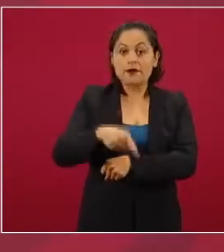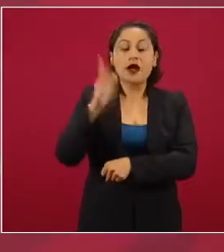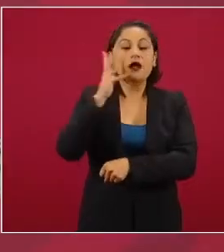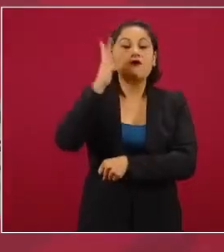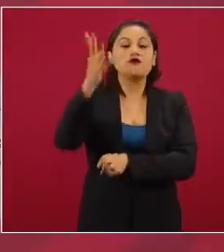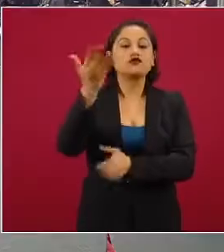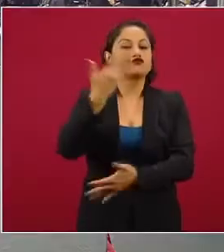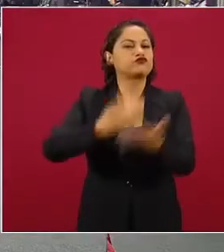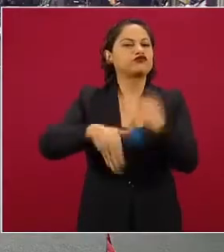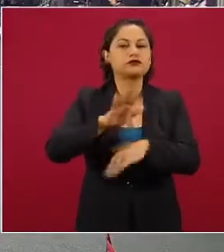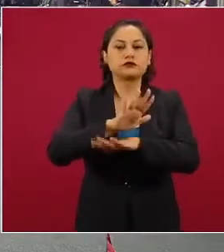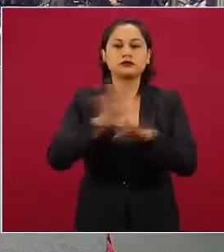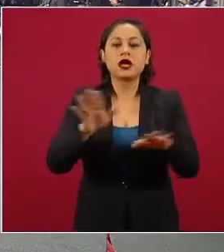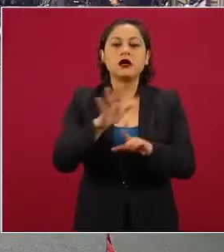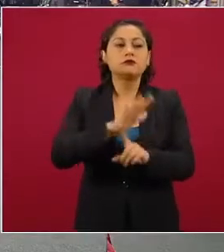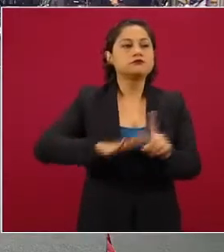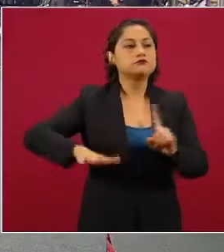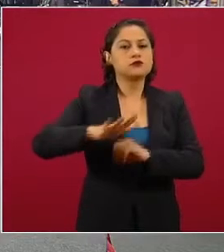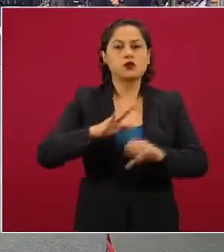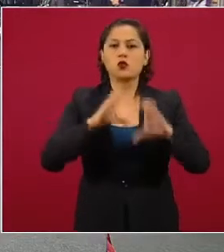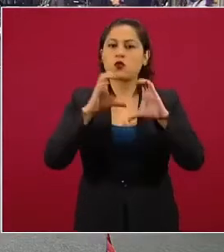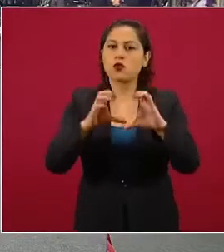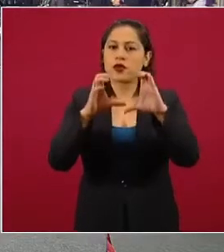Muchas gracias.